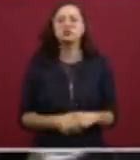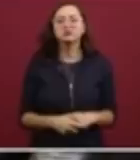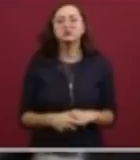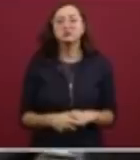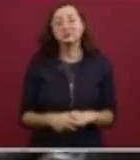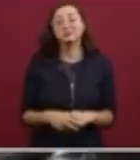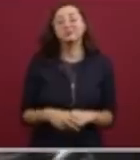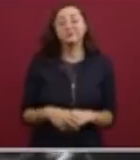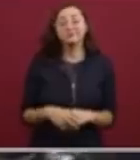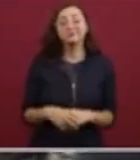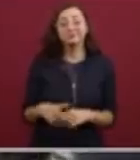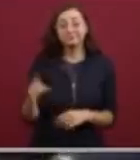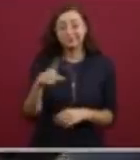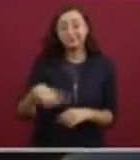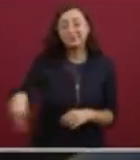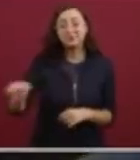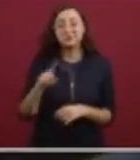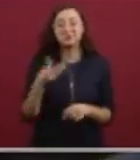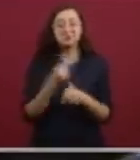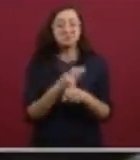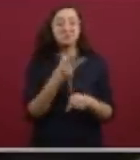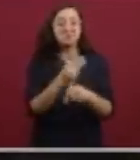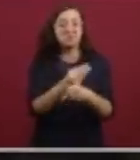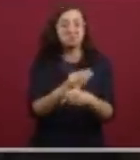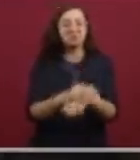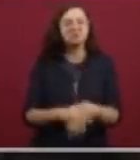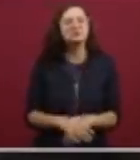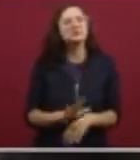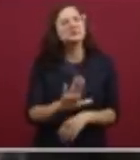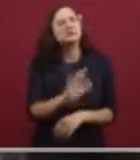electricistas. Presidente, pero se había comentado que se iba